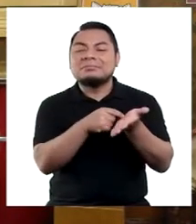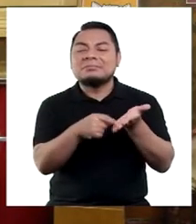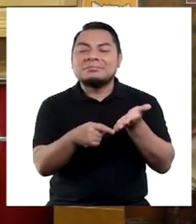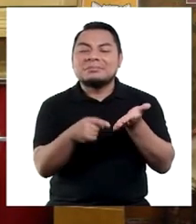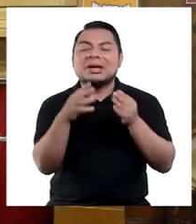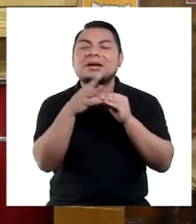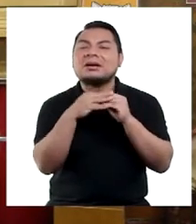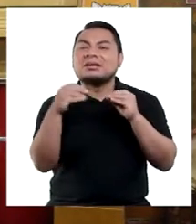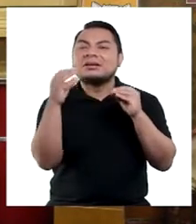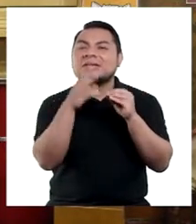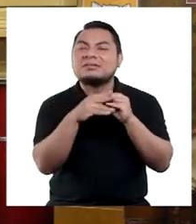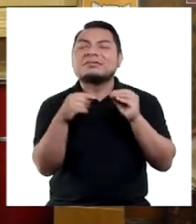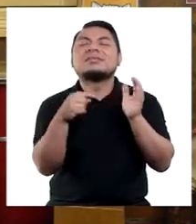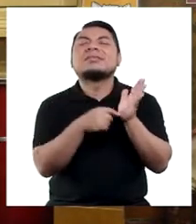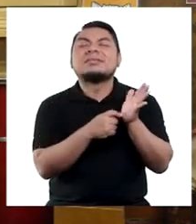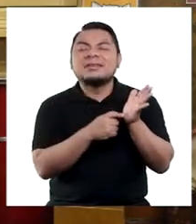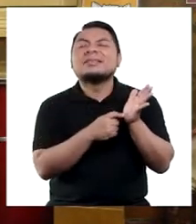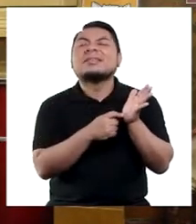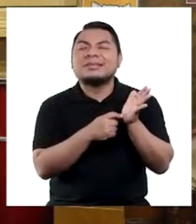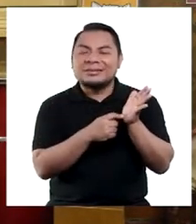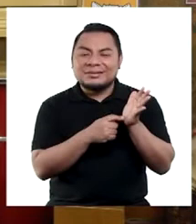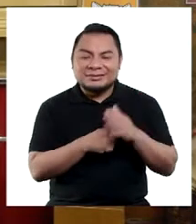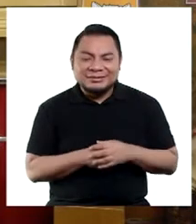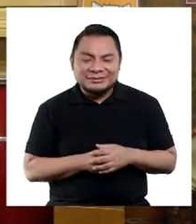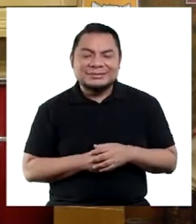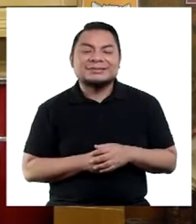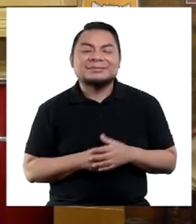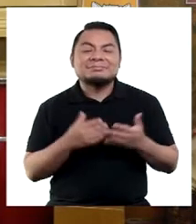reconocen estas frutas